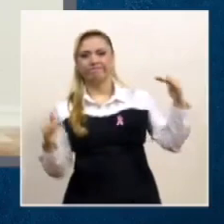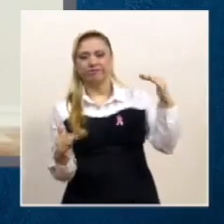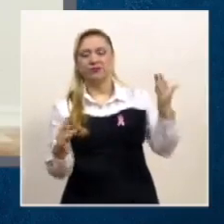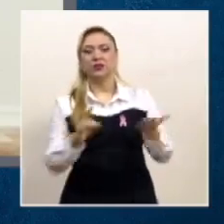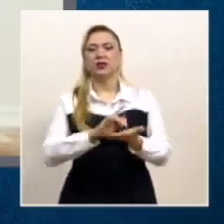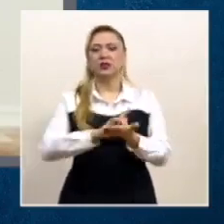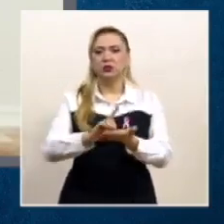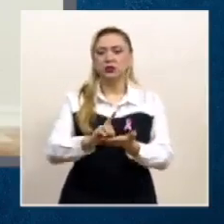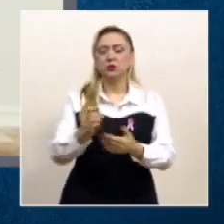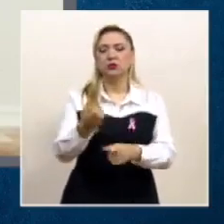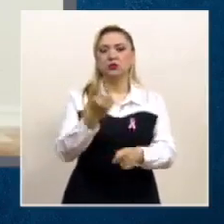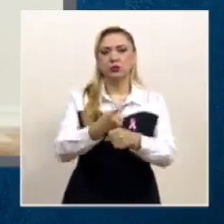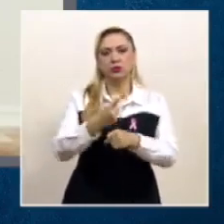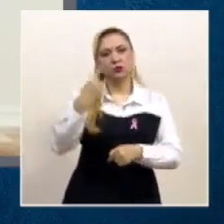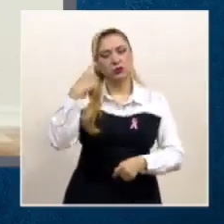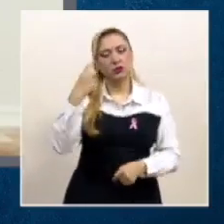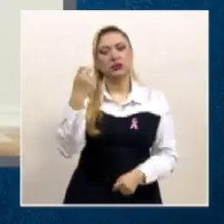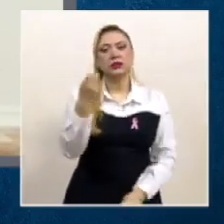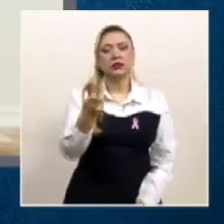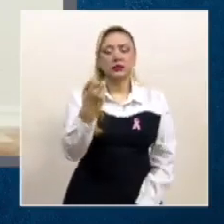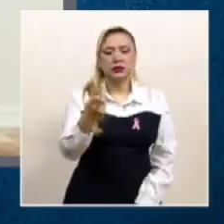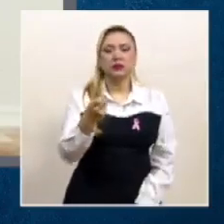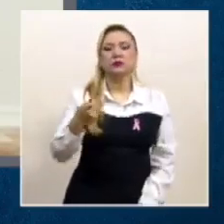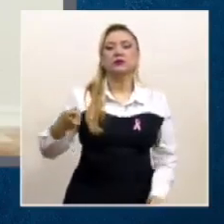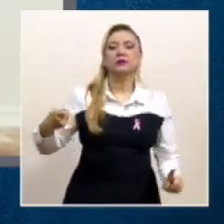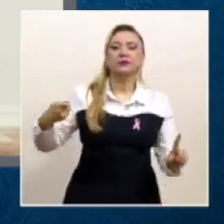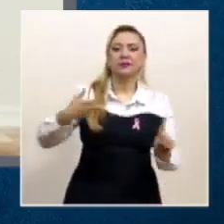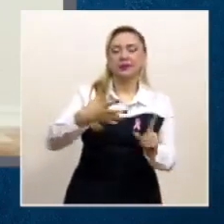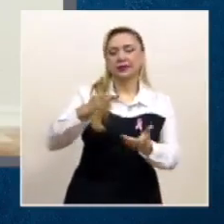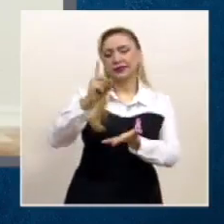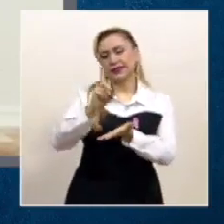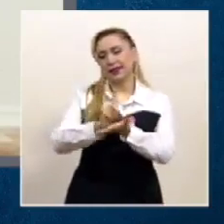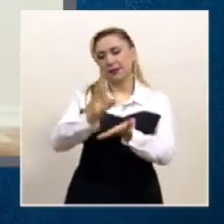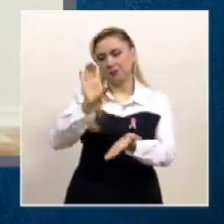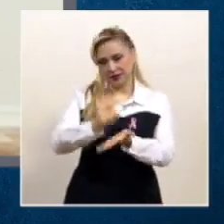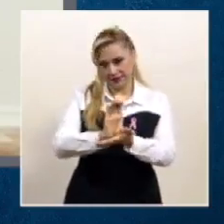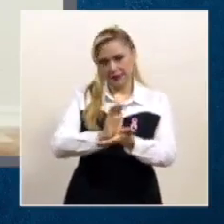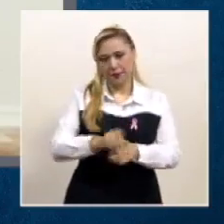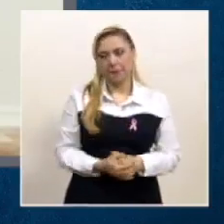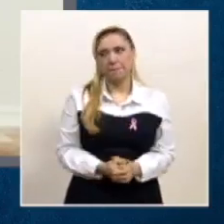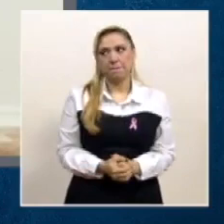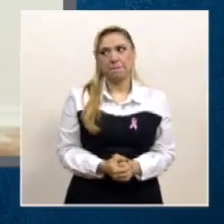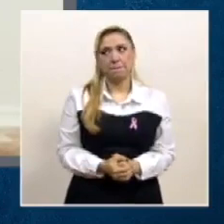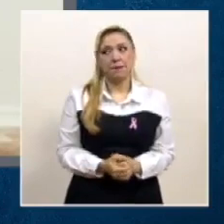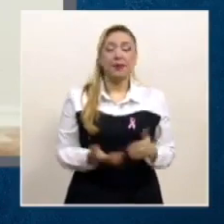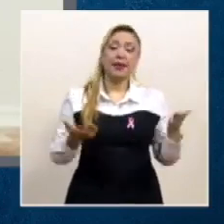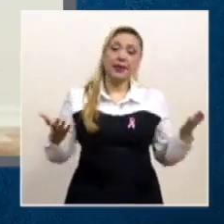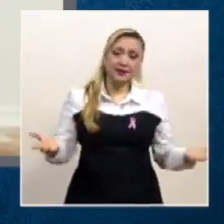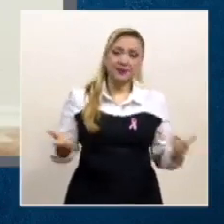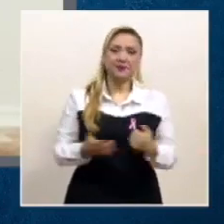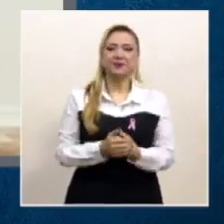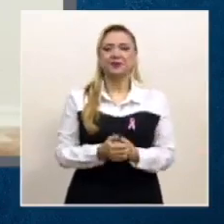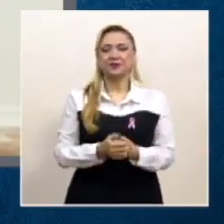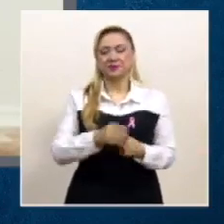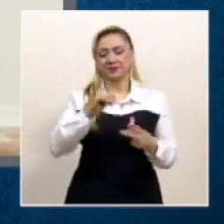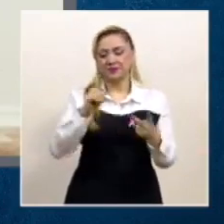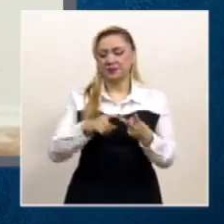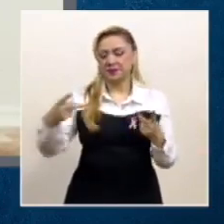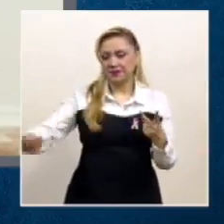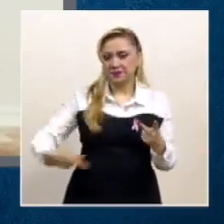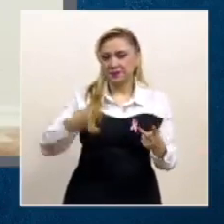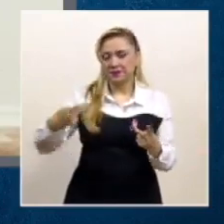y oportunidades y es lo que se conoce como discapacidad. Y bueno, contestando a tu segunda pregunta,